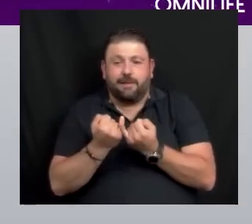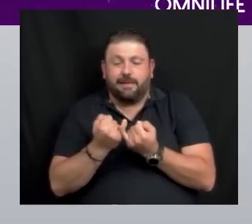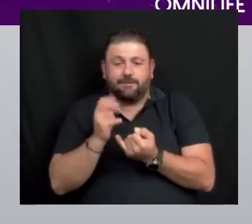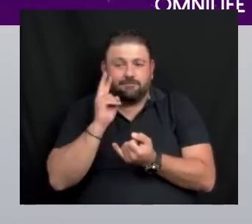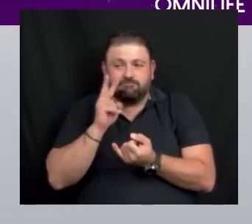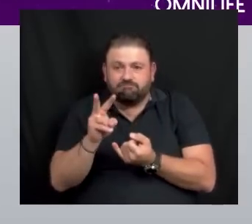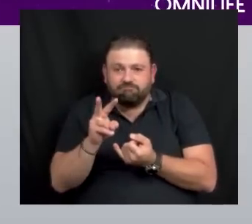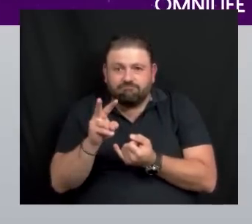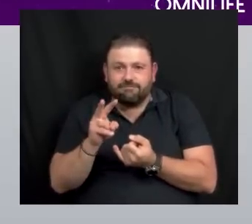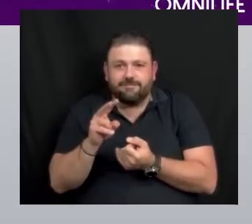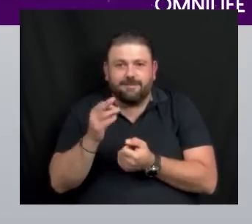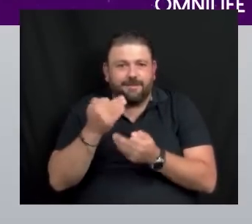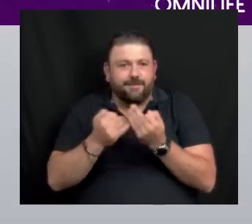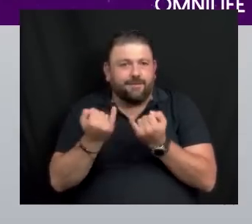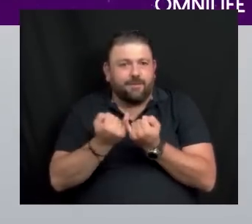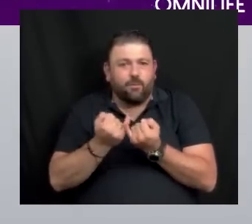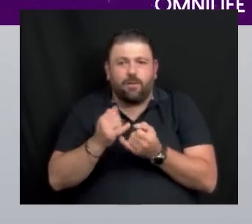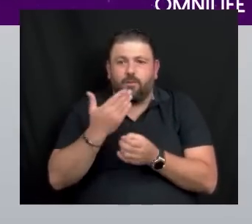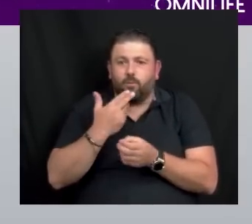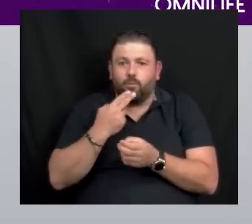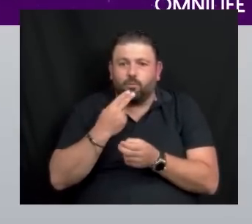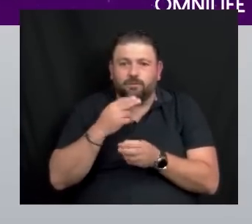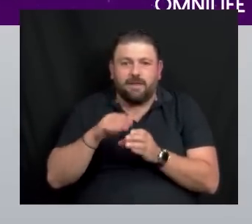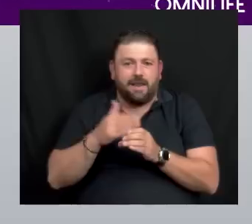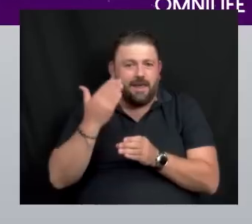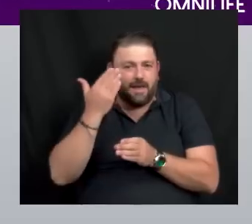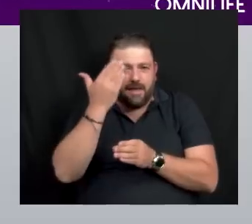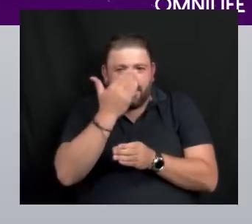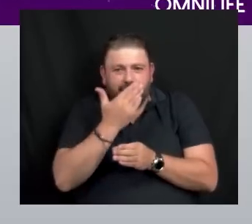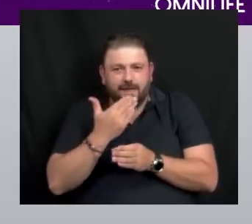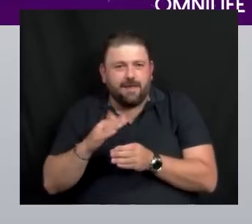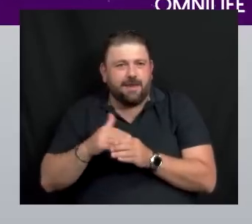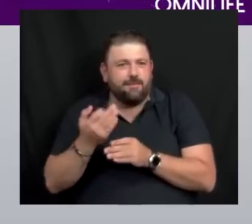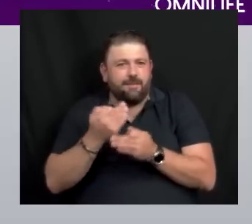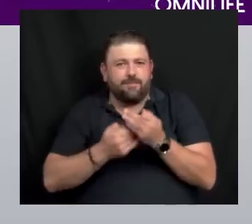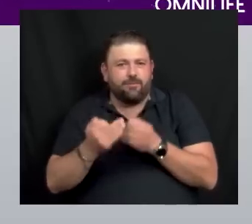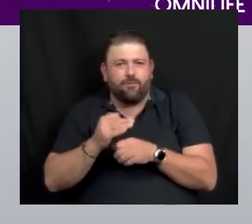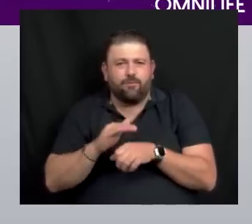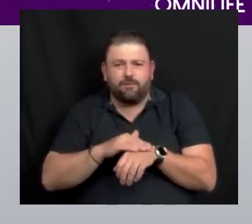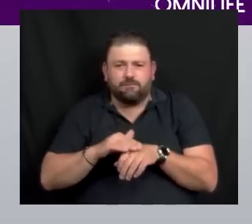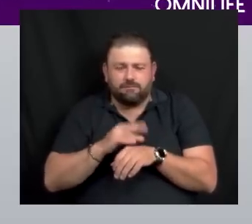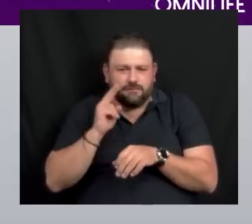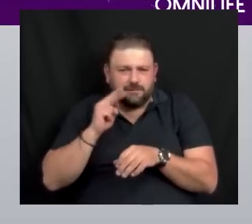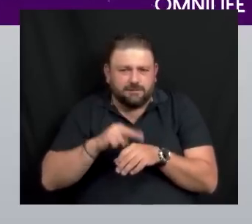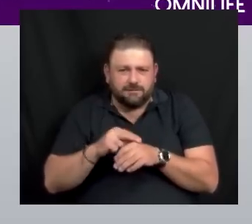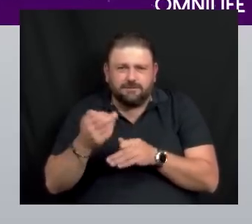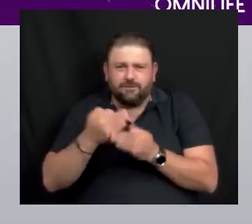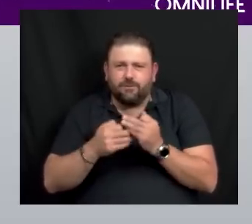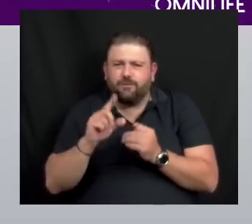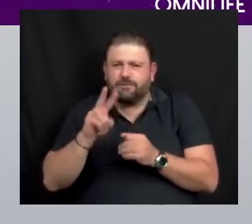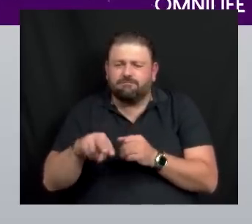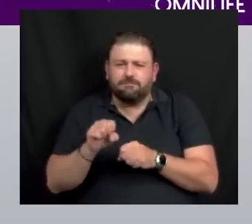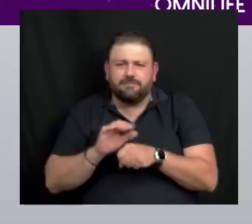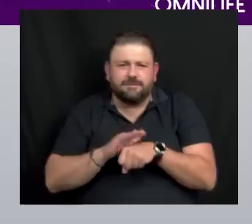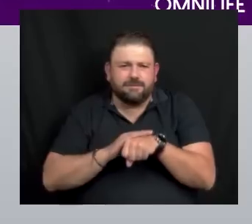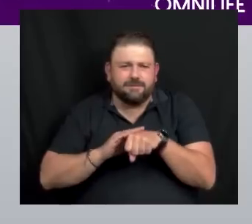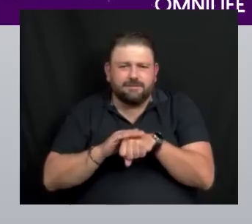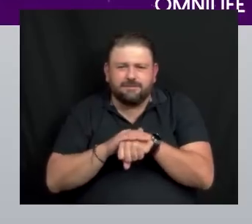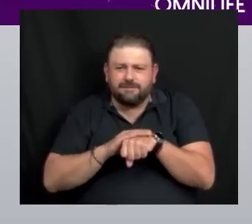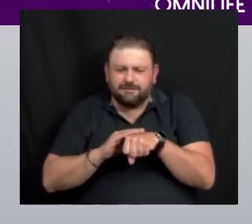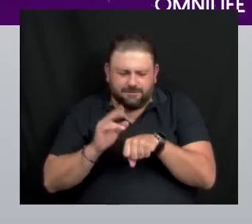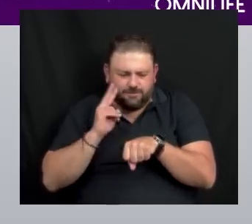Leslie, o cuando usan la crema, o cuando de repente se la pasan minutos tocándose, o sea,